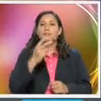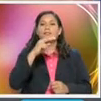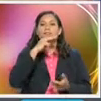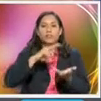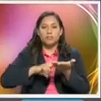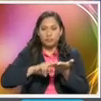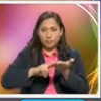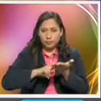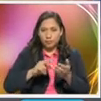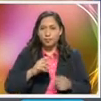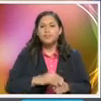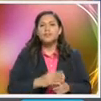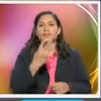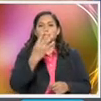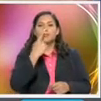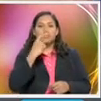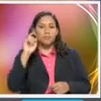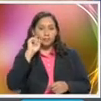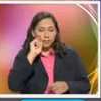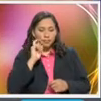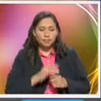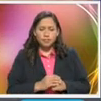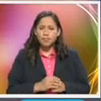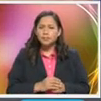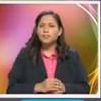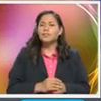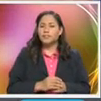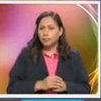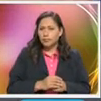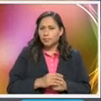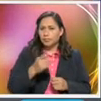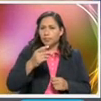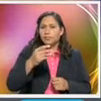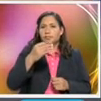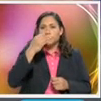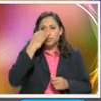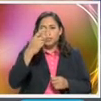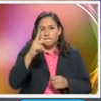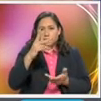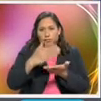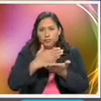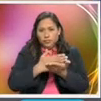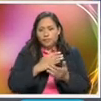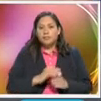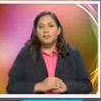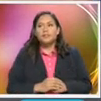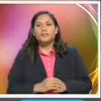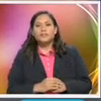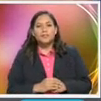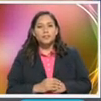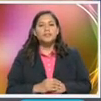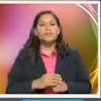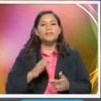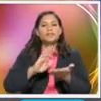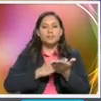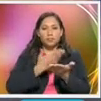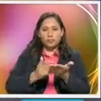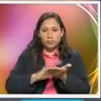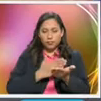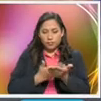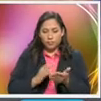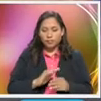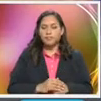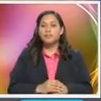aguacates medianos, también 4 jitomates en cubo. No pueden faltar 4 cucharadas de perejil, 4 cucharadas de mayonesa,